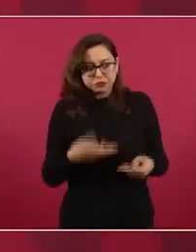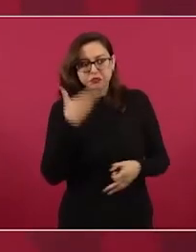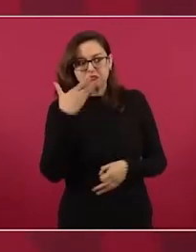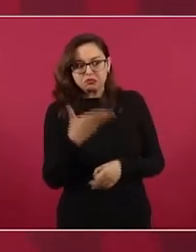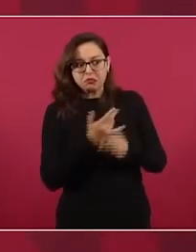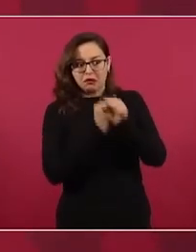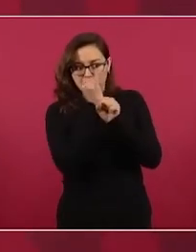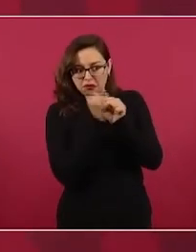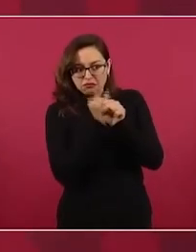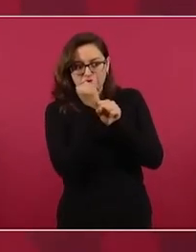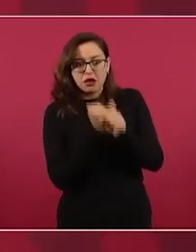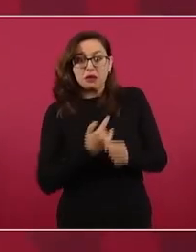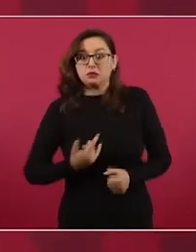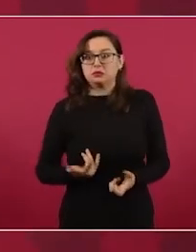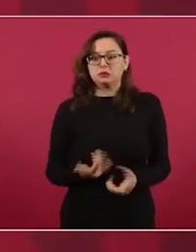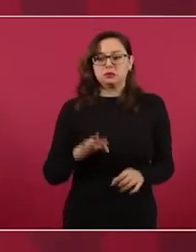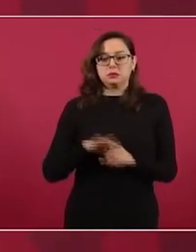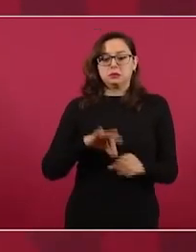Porque ni modo que